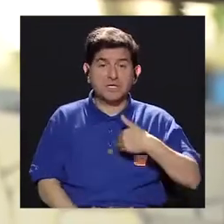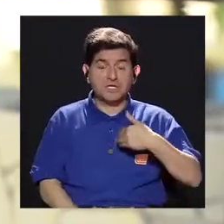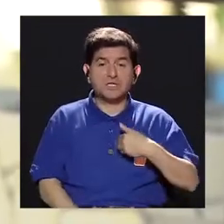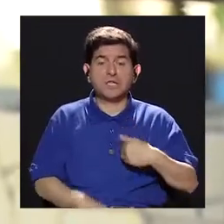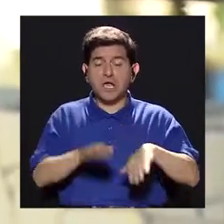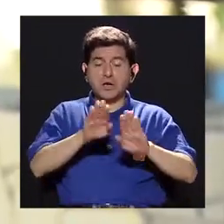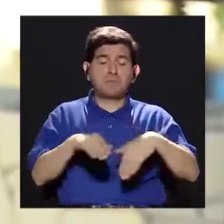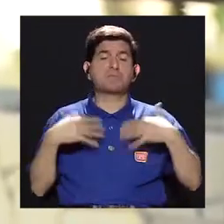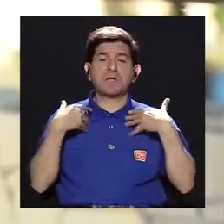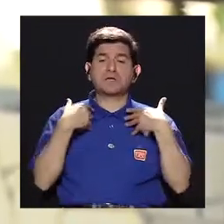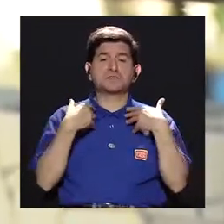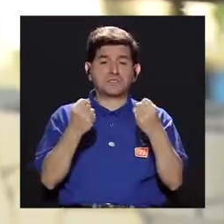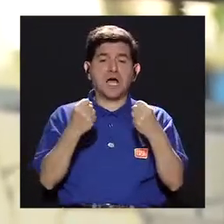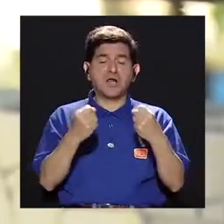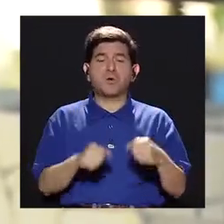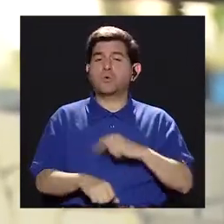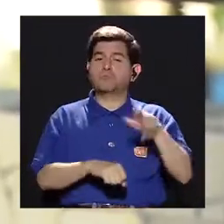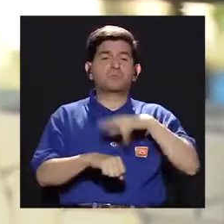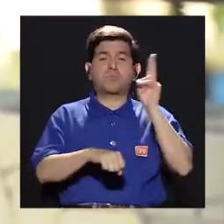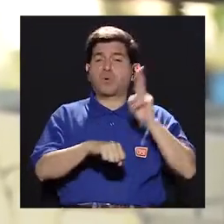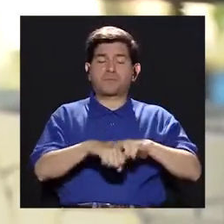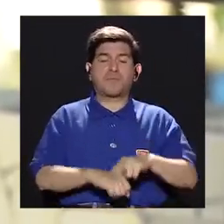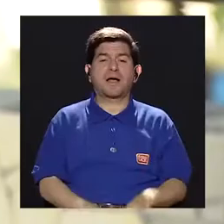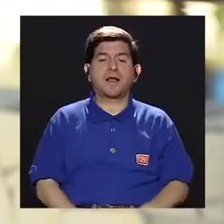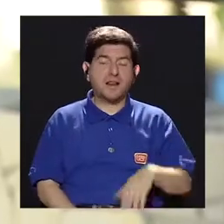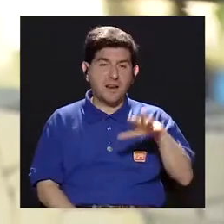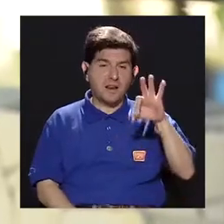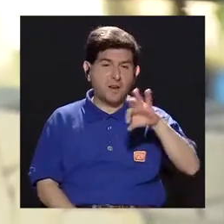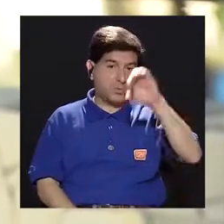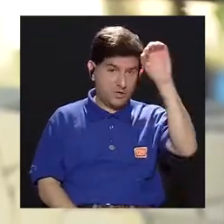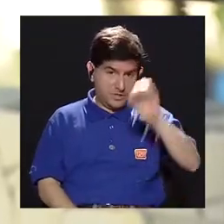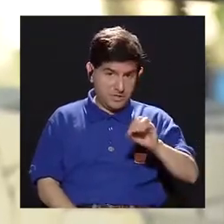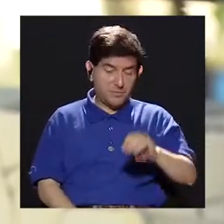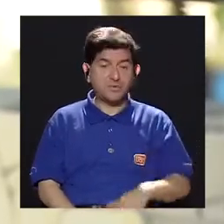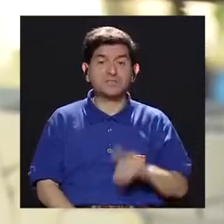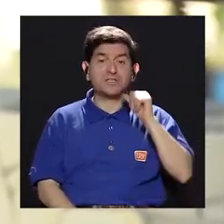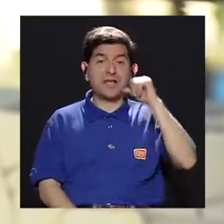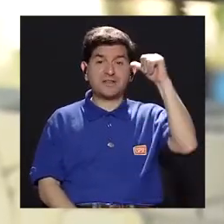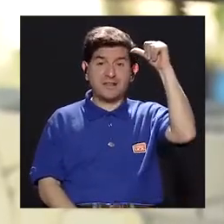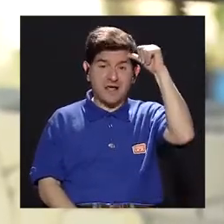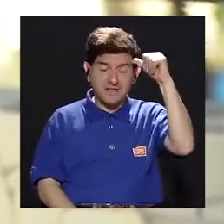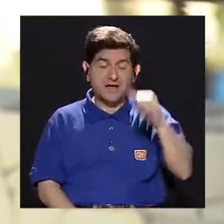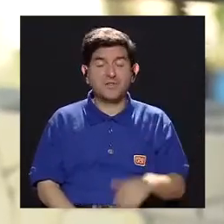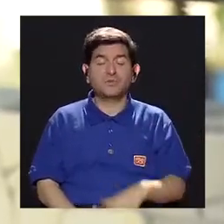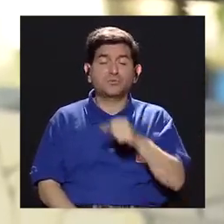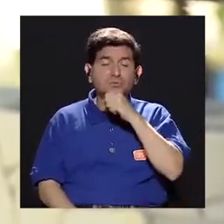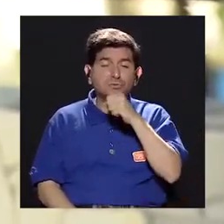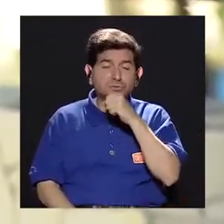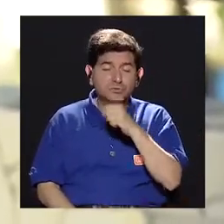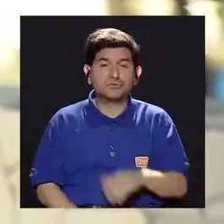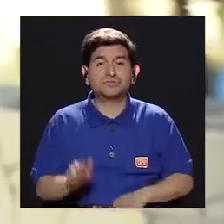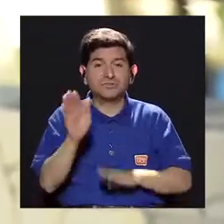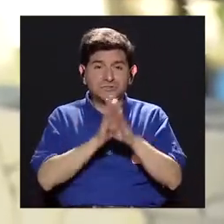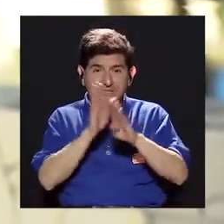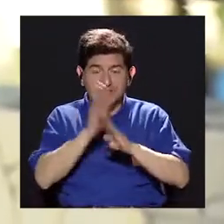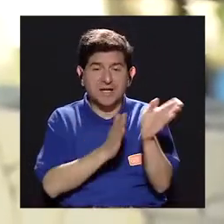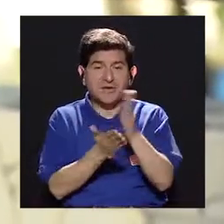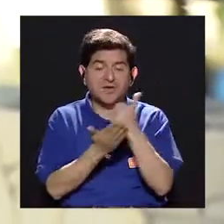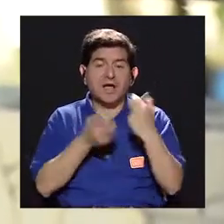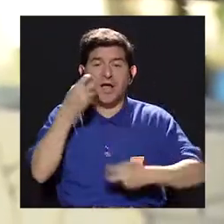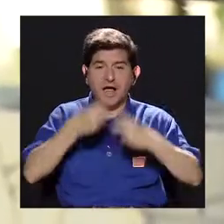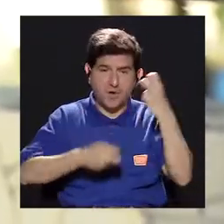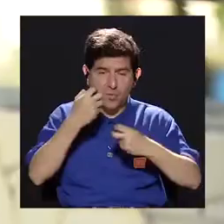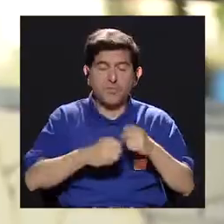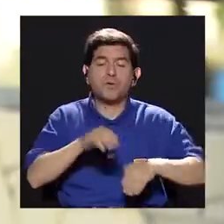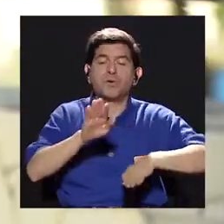con sus pies sanos y normales. Y el 90% de los adultos mayores van a desarrollar